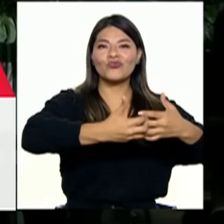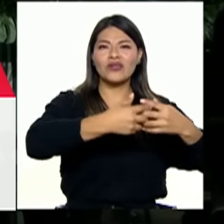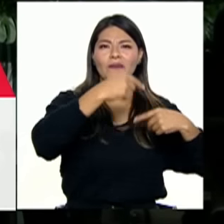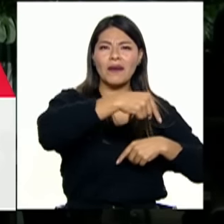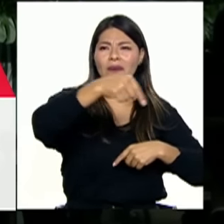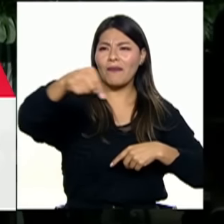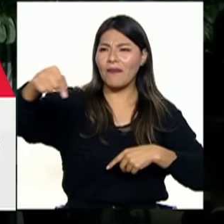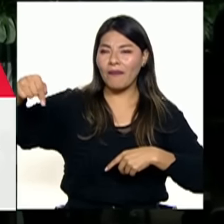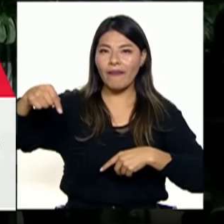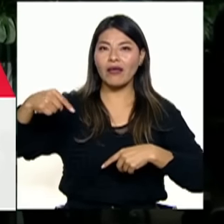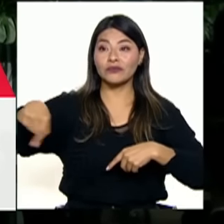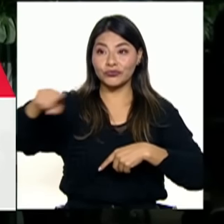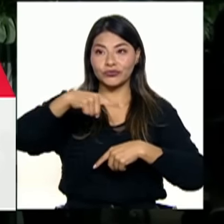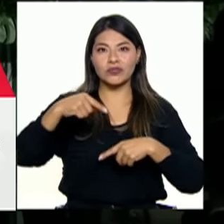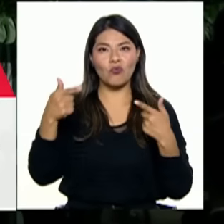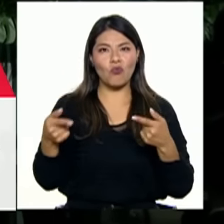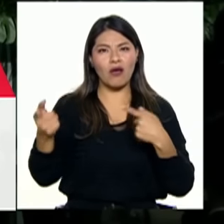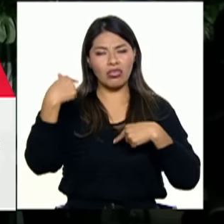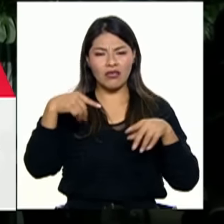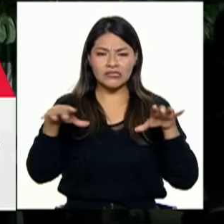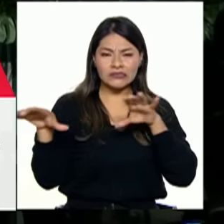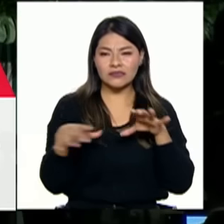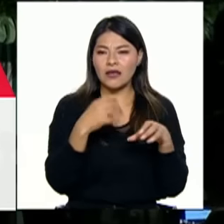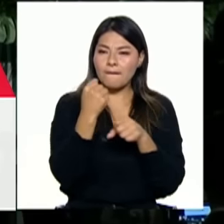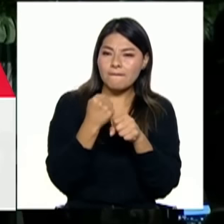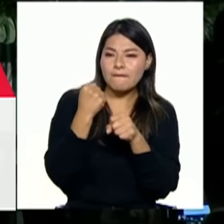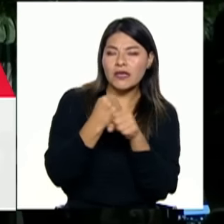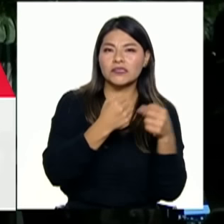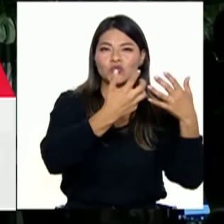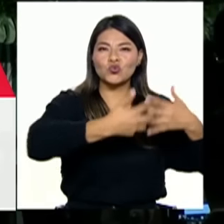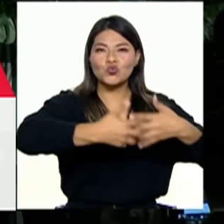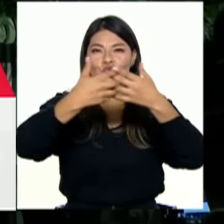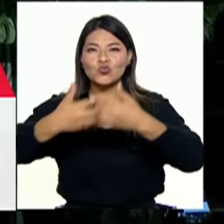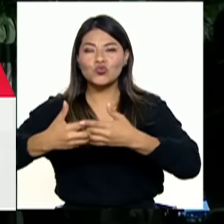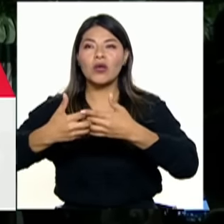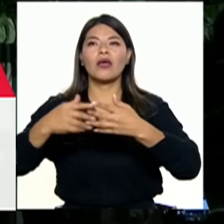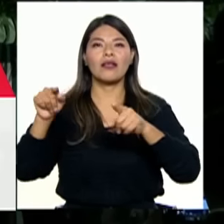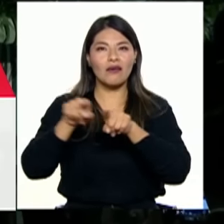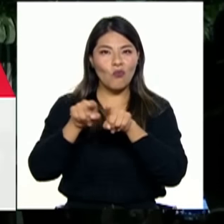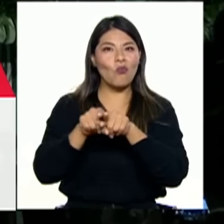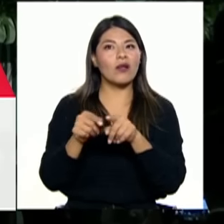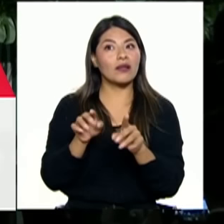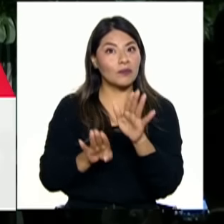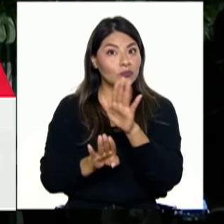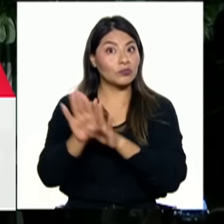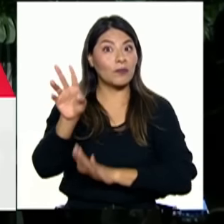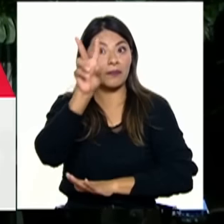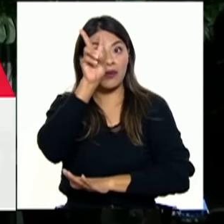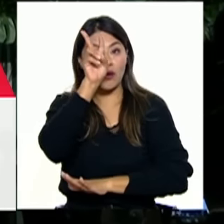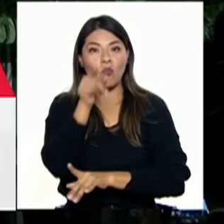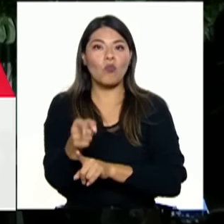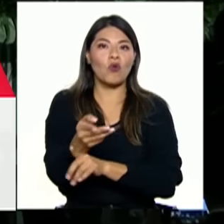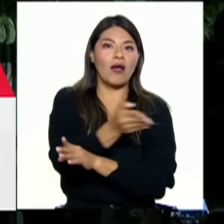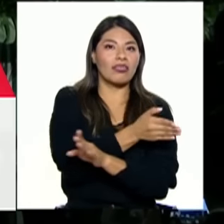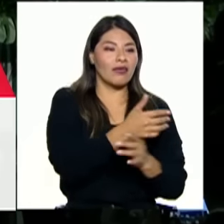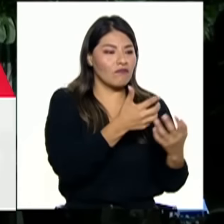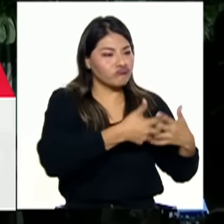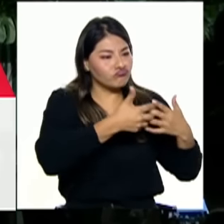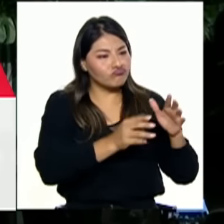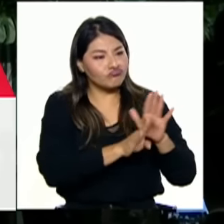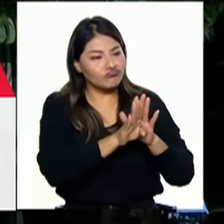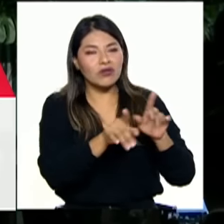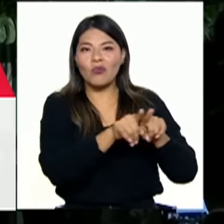La actividad industrial es esencial cuando hablamos del progreso nacional e internacional. La historia nos